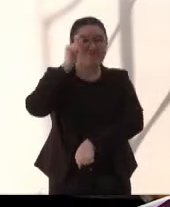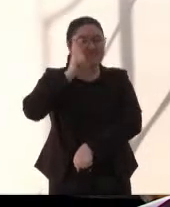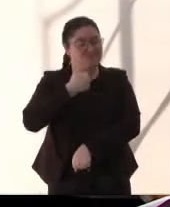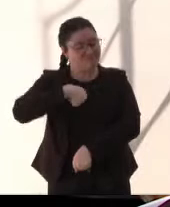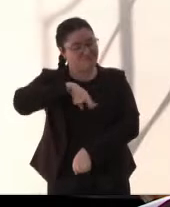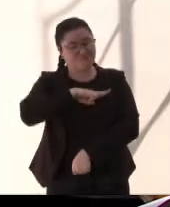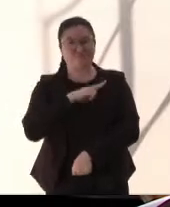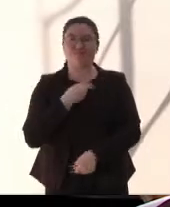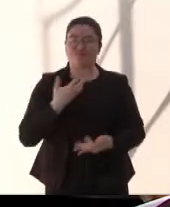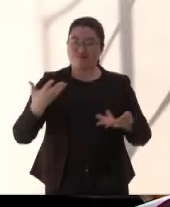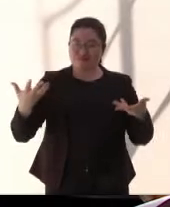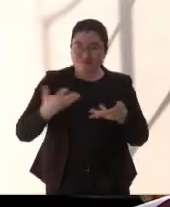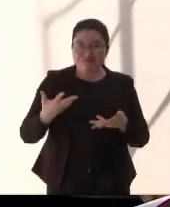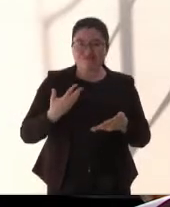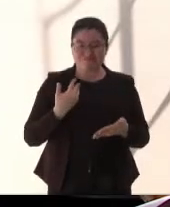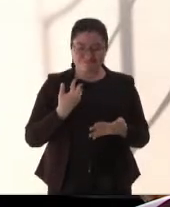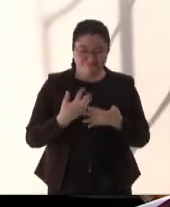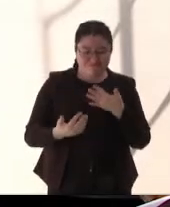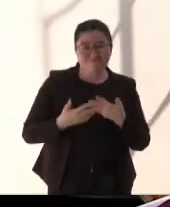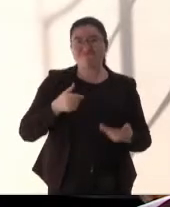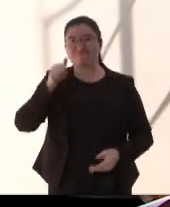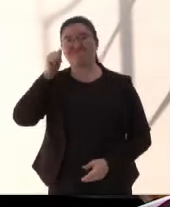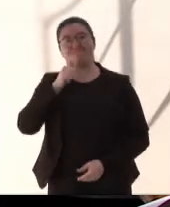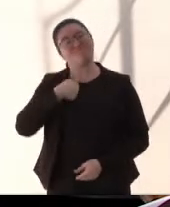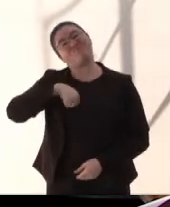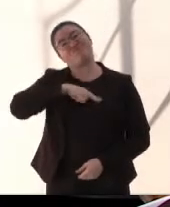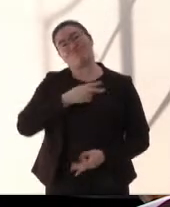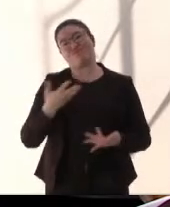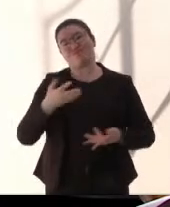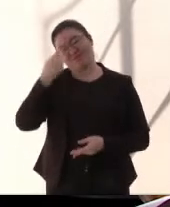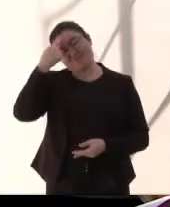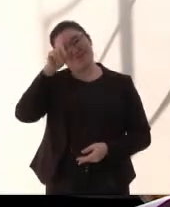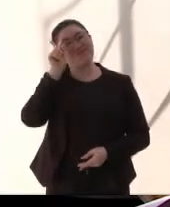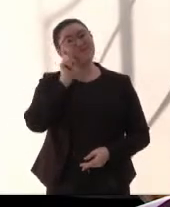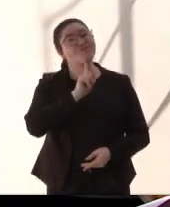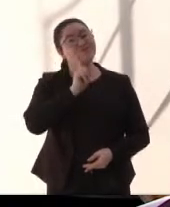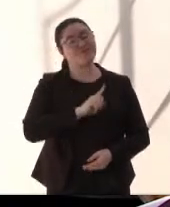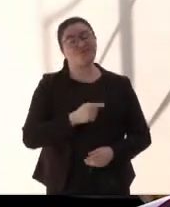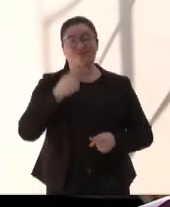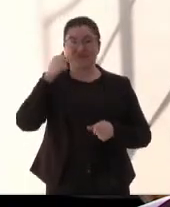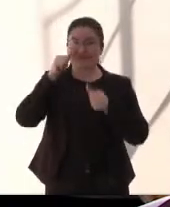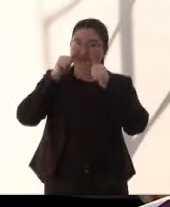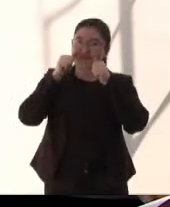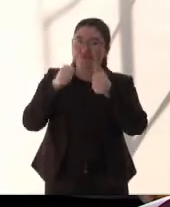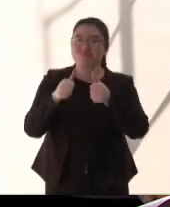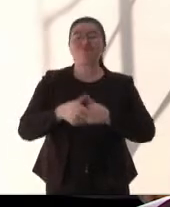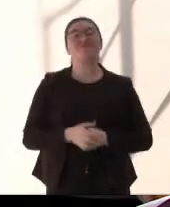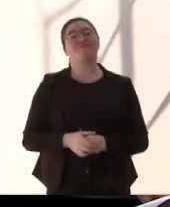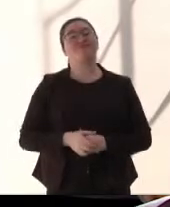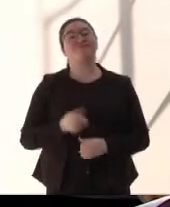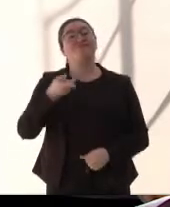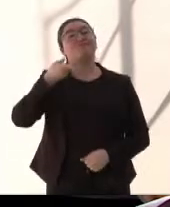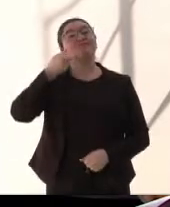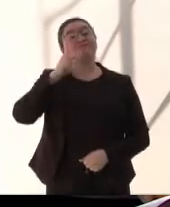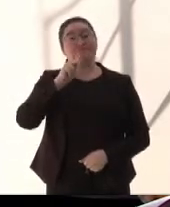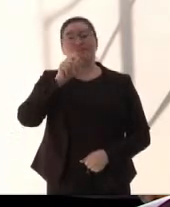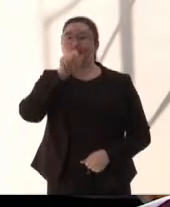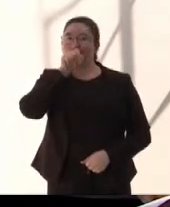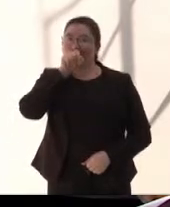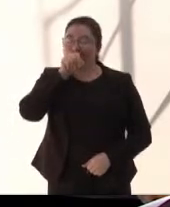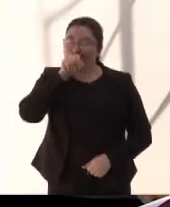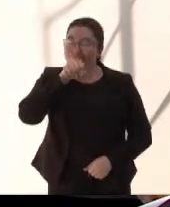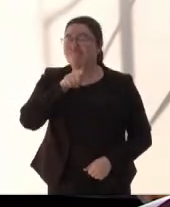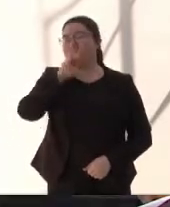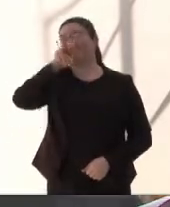estamos todo el tiempo haciendo para las mujeres. ¿Sí? Pero quiero en especial darles